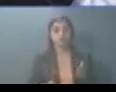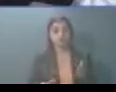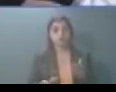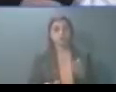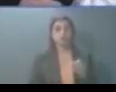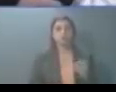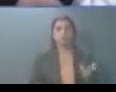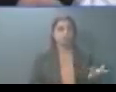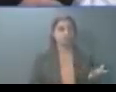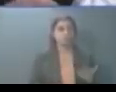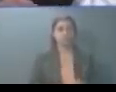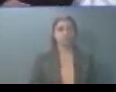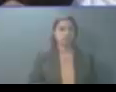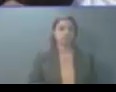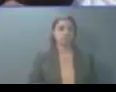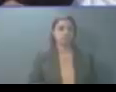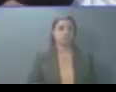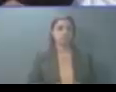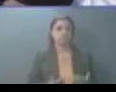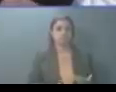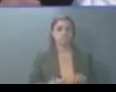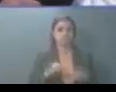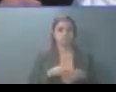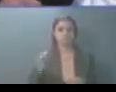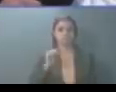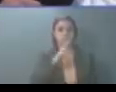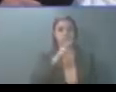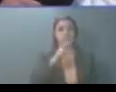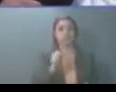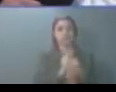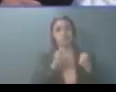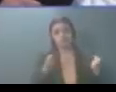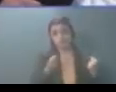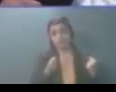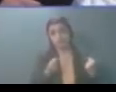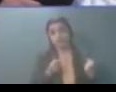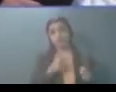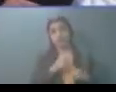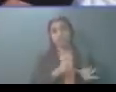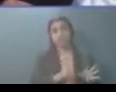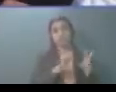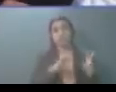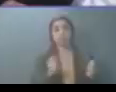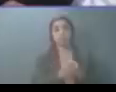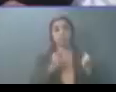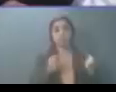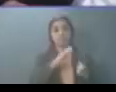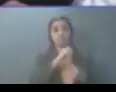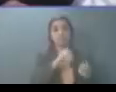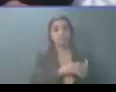usted encuentra y que dice que va a haber créditos por 32 millones, pero en la fase 1 solo van a ser 18 millones, 500